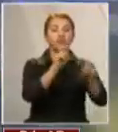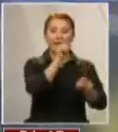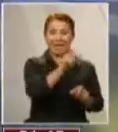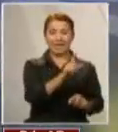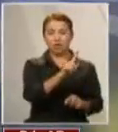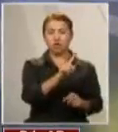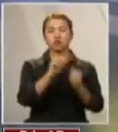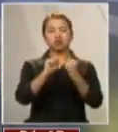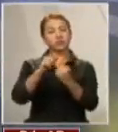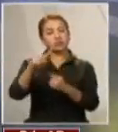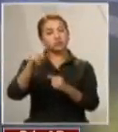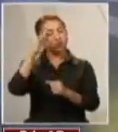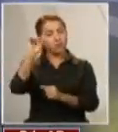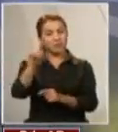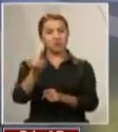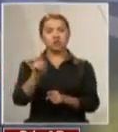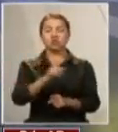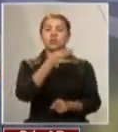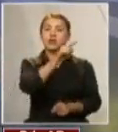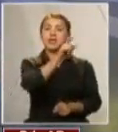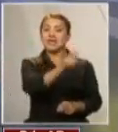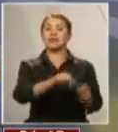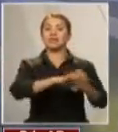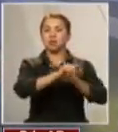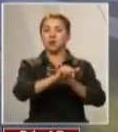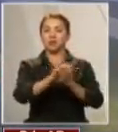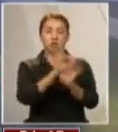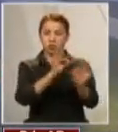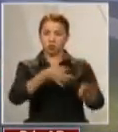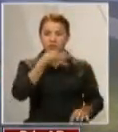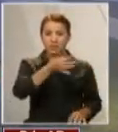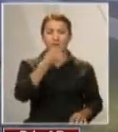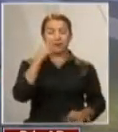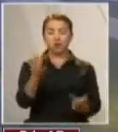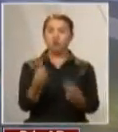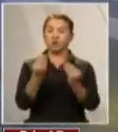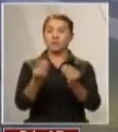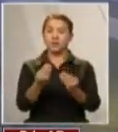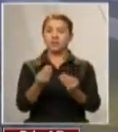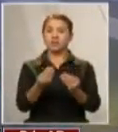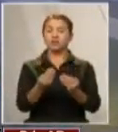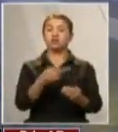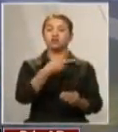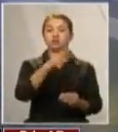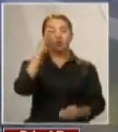no estoy haciendo ninguna descalificación personal, yo no he dicho que ella es una delincuente y jamás lo diría. No, representante. Pero obviamente,